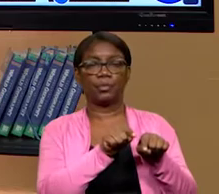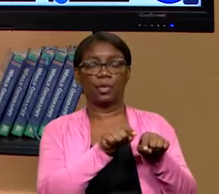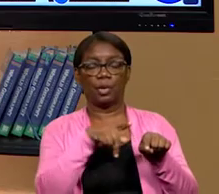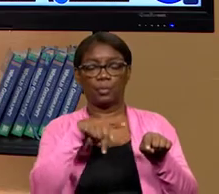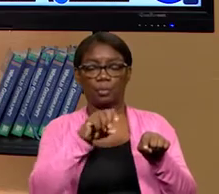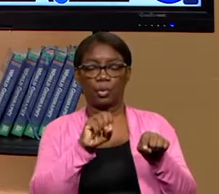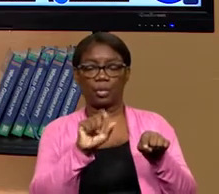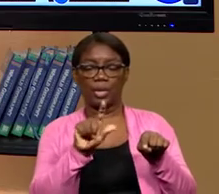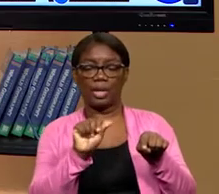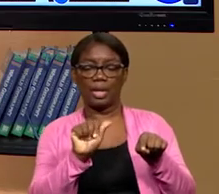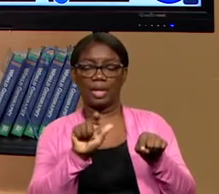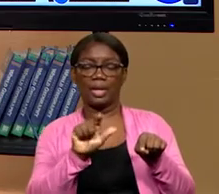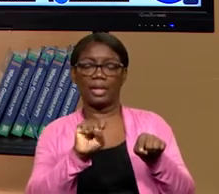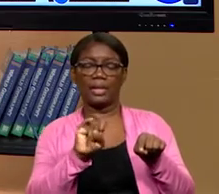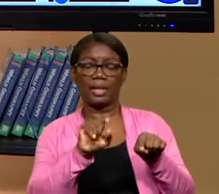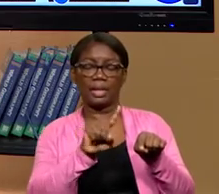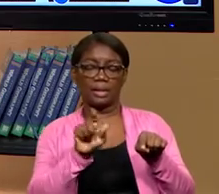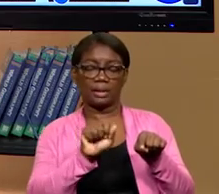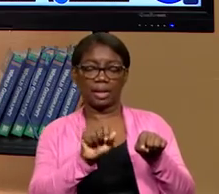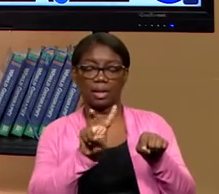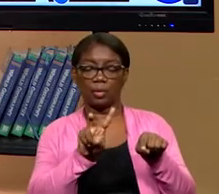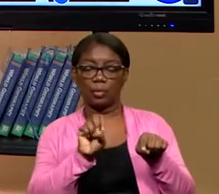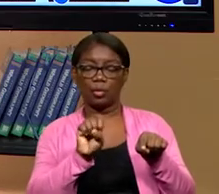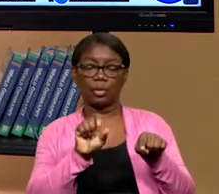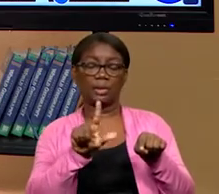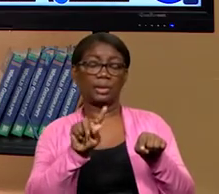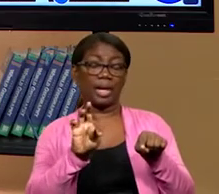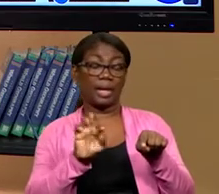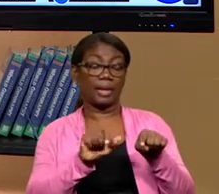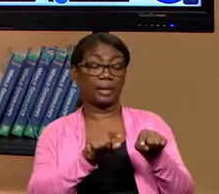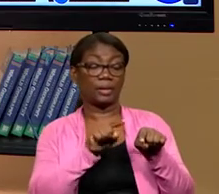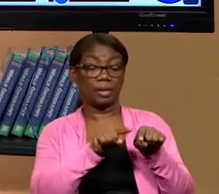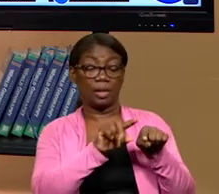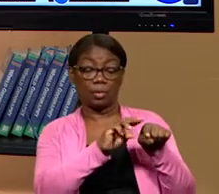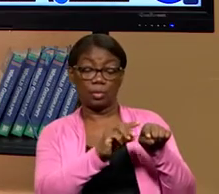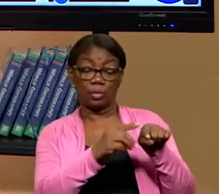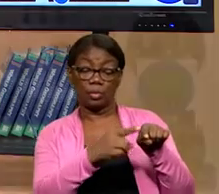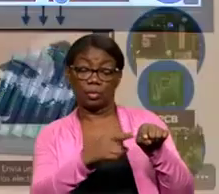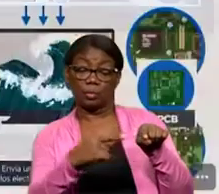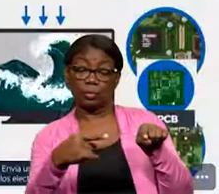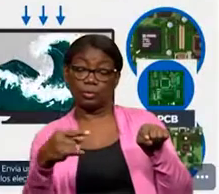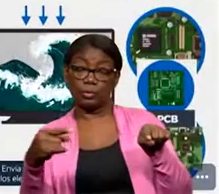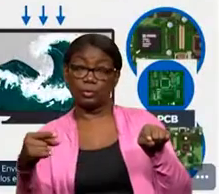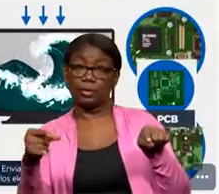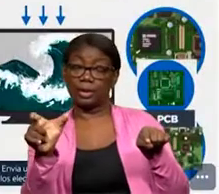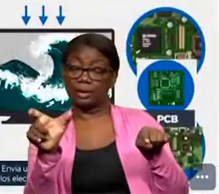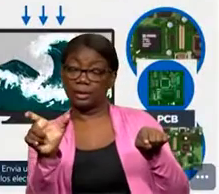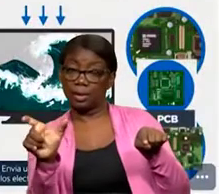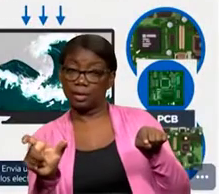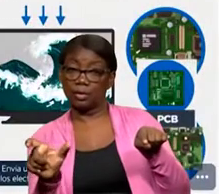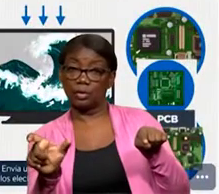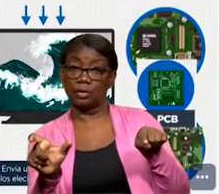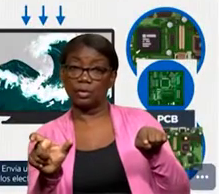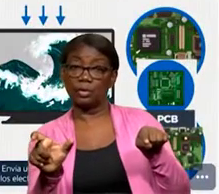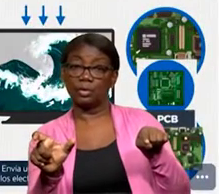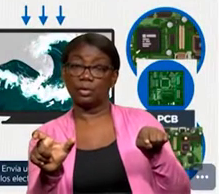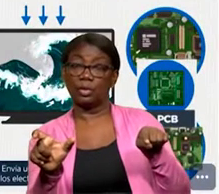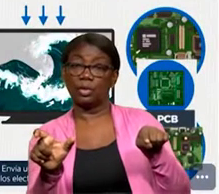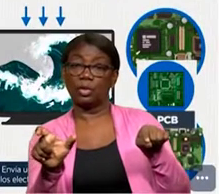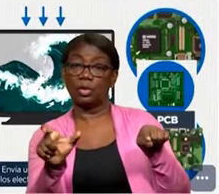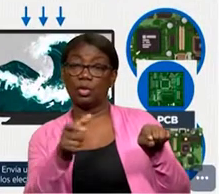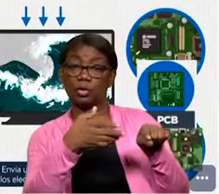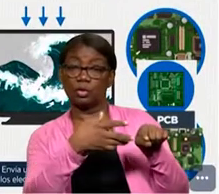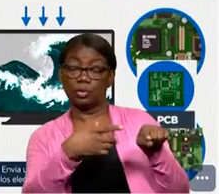polariza lo que son los voltajes hacia los transistores para que estos exciten lo que son los